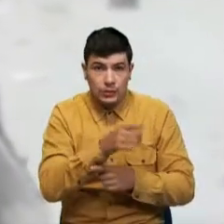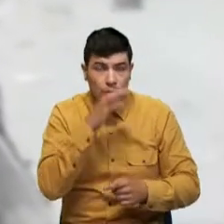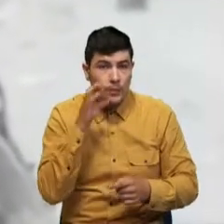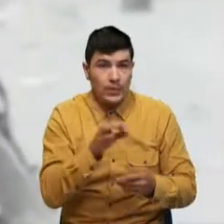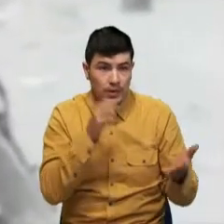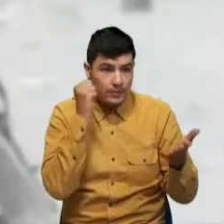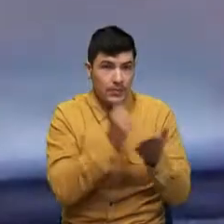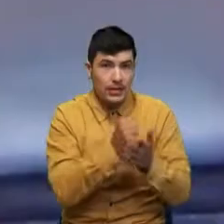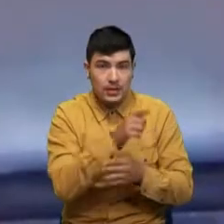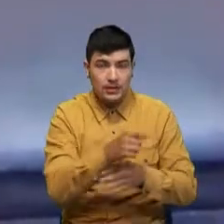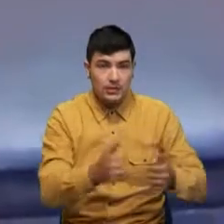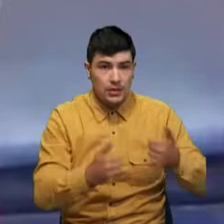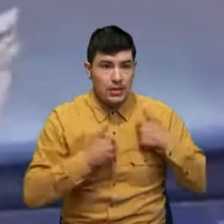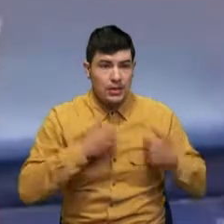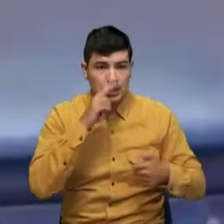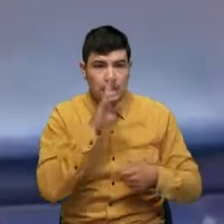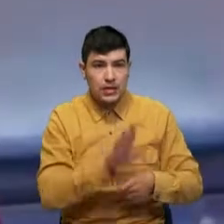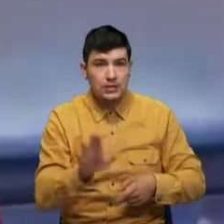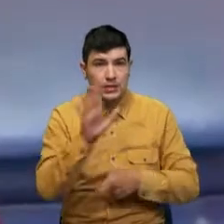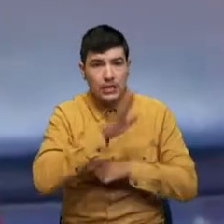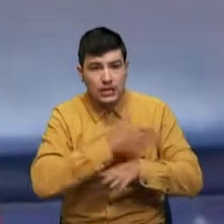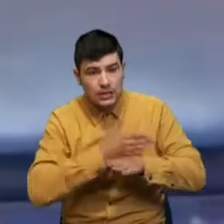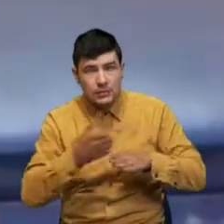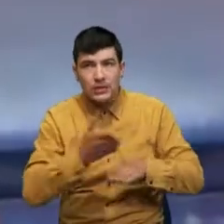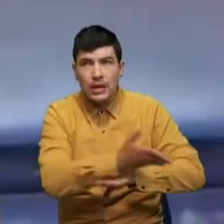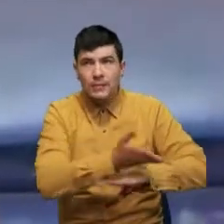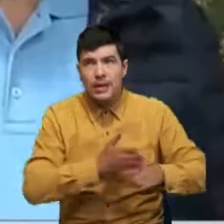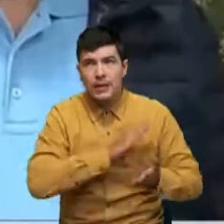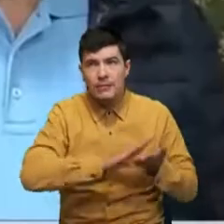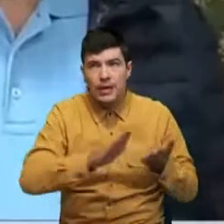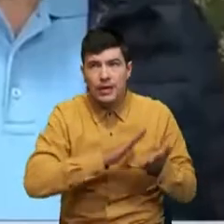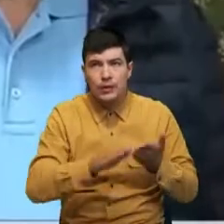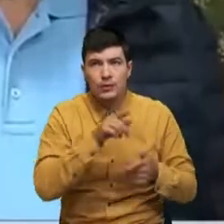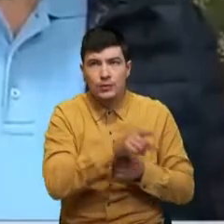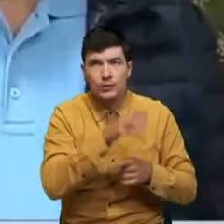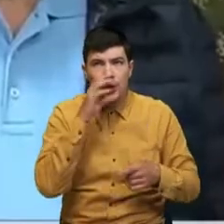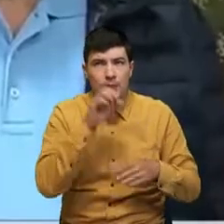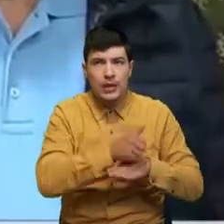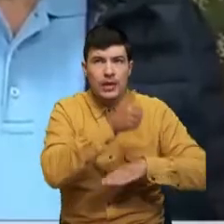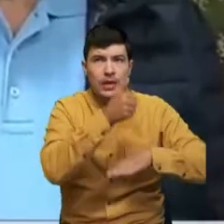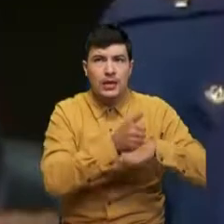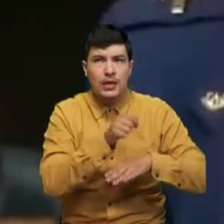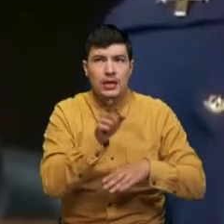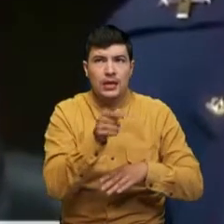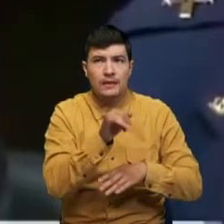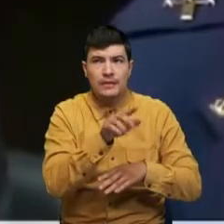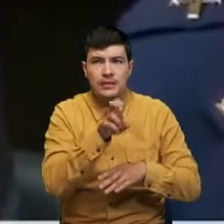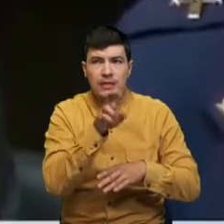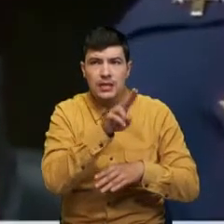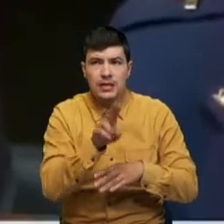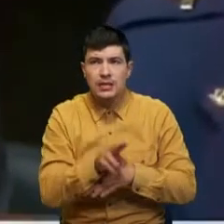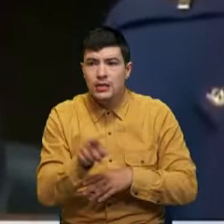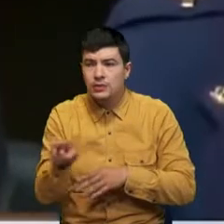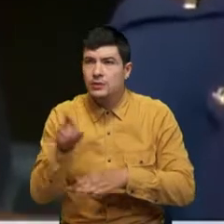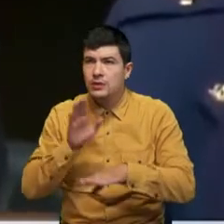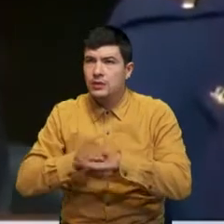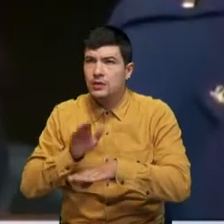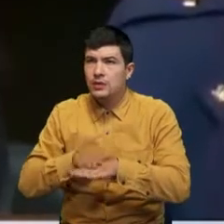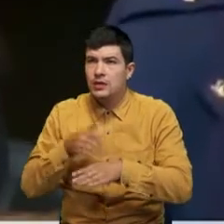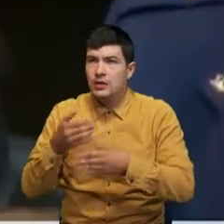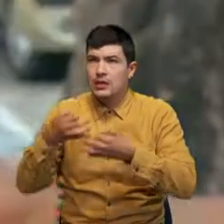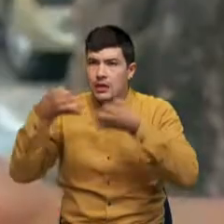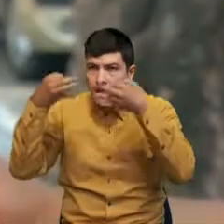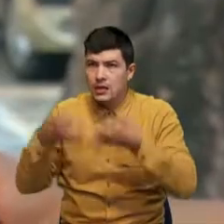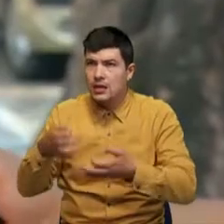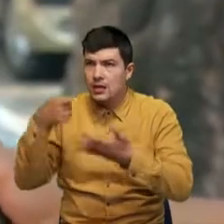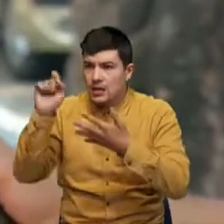redes a manos del ejército nacional y el posterior perdón por parte del general villegas se prendió la polémica por un posible llamamiento a calificar servicios